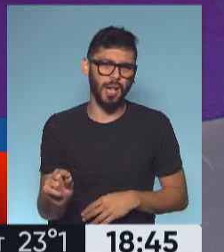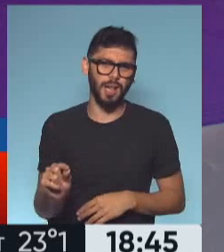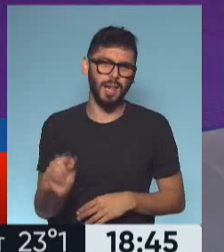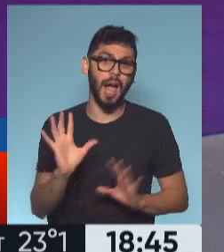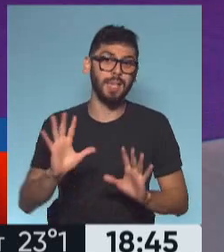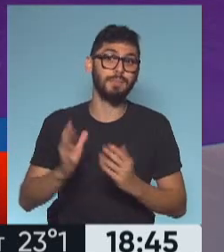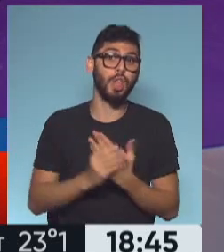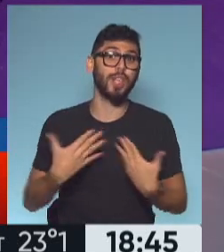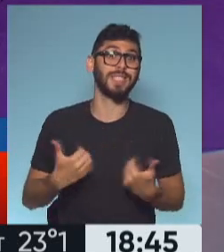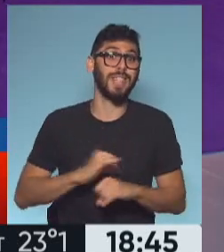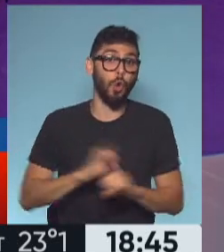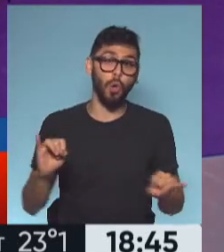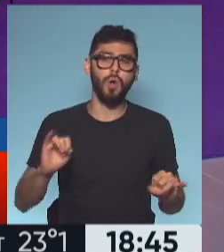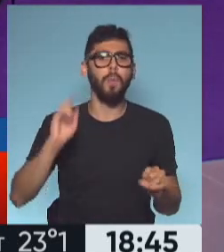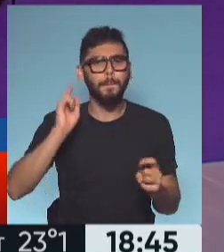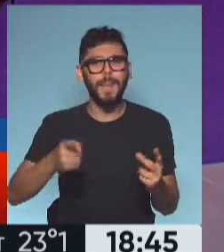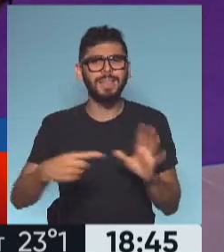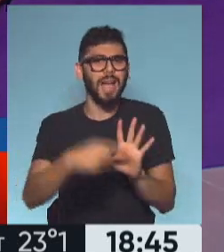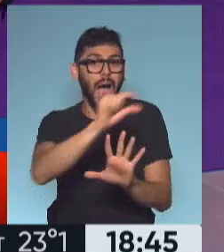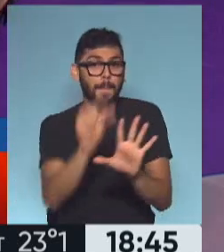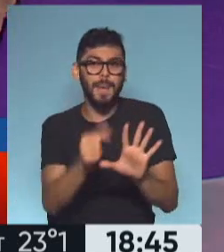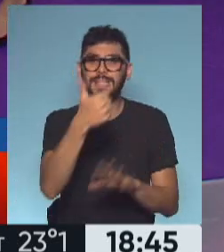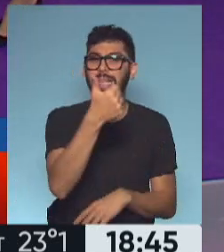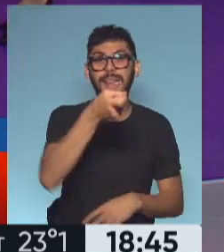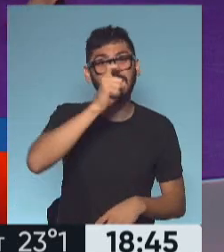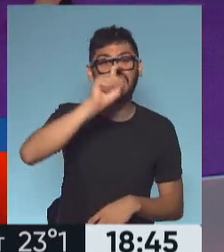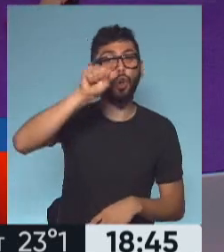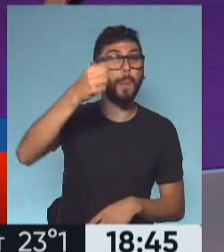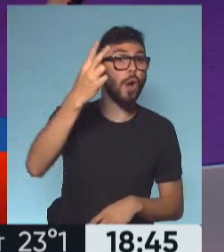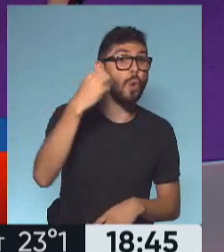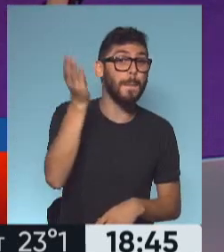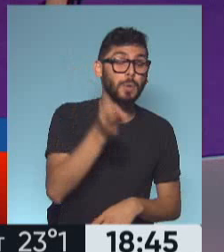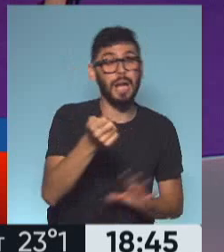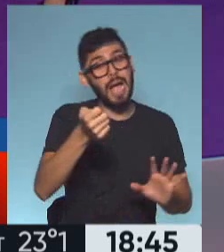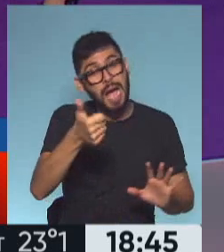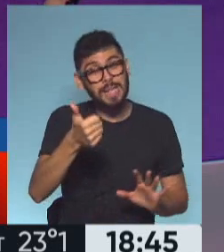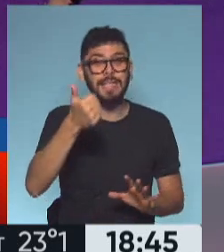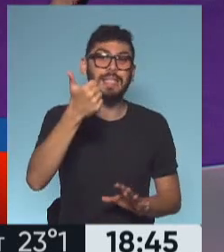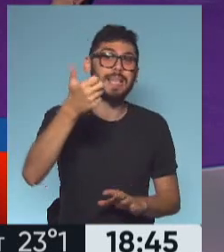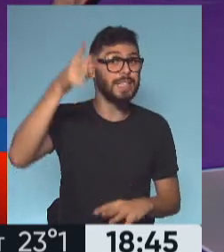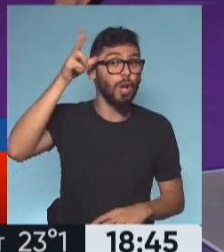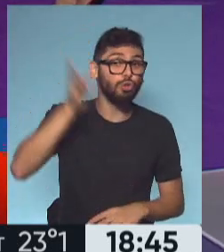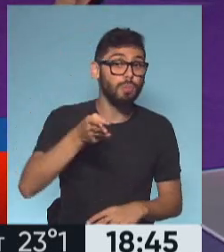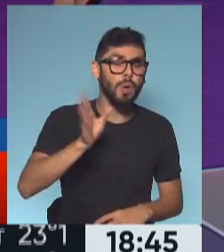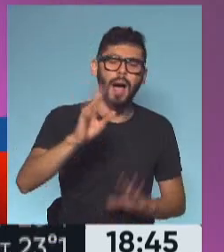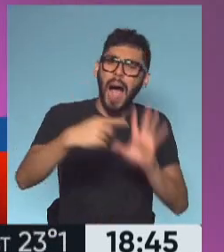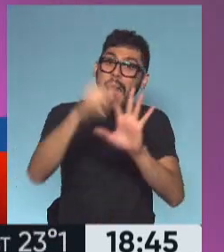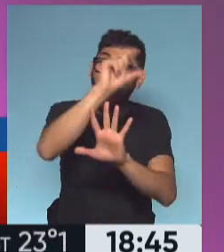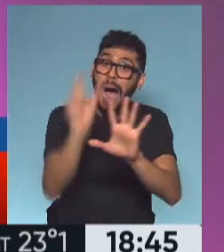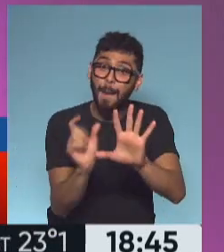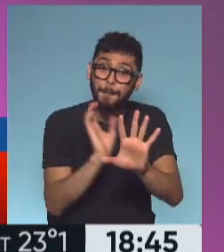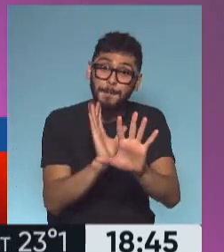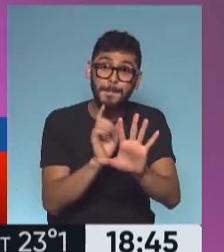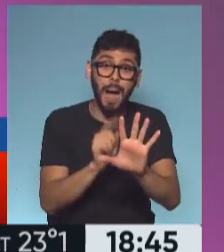del Ministerio de Salud de la Nación, y a nivel AMBA 67,9%, casi 68%. Y dentro de lo que es AMBA, estamos